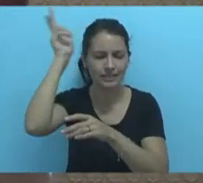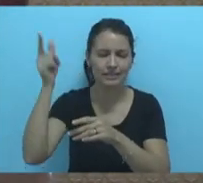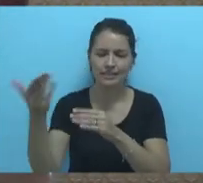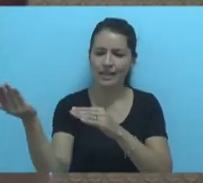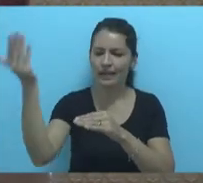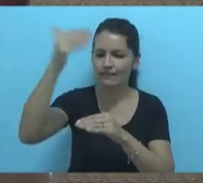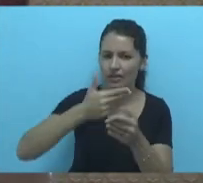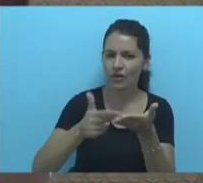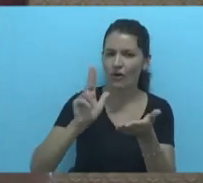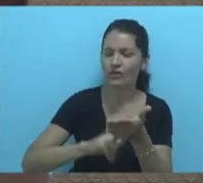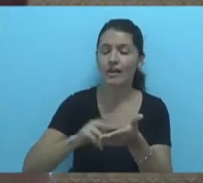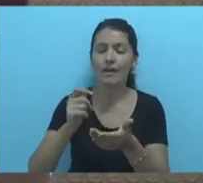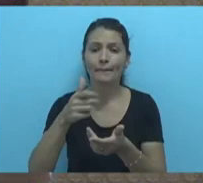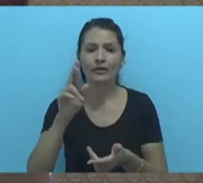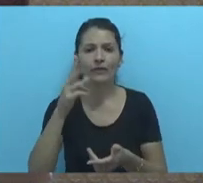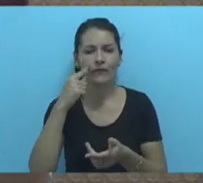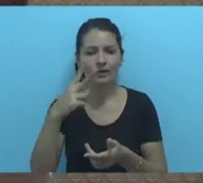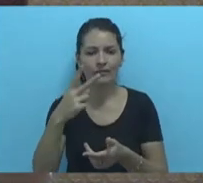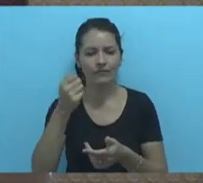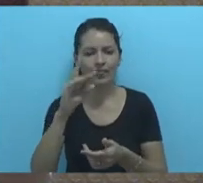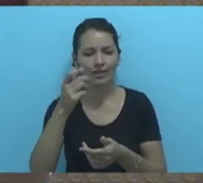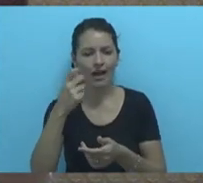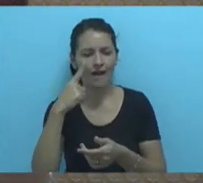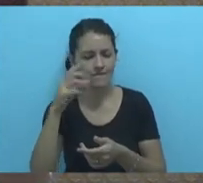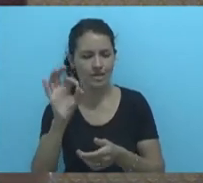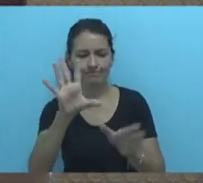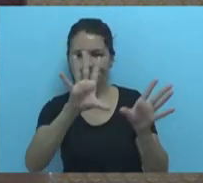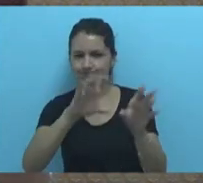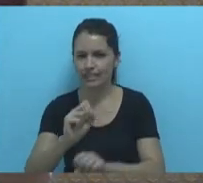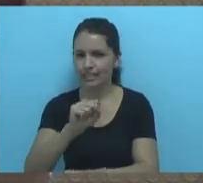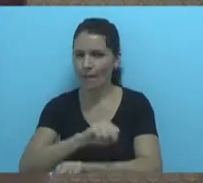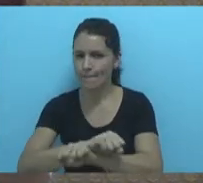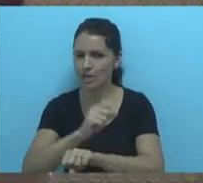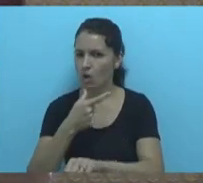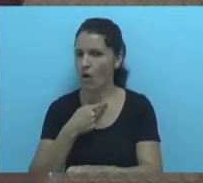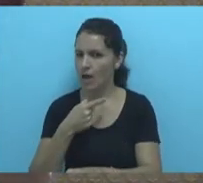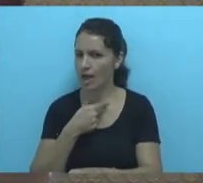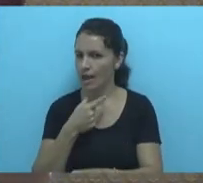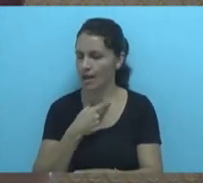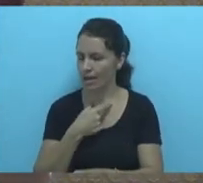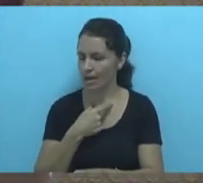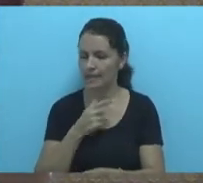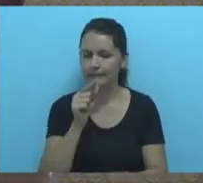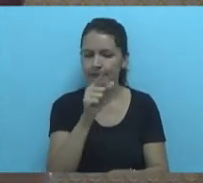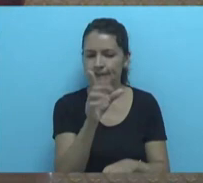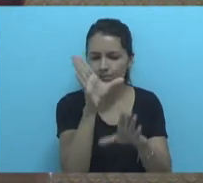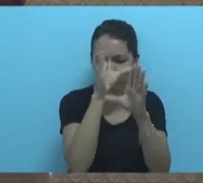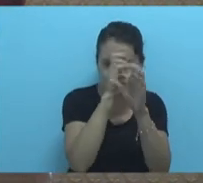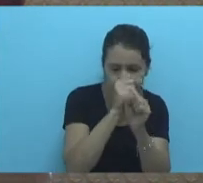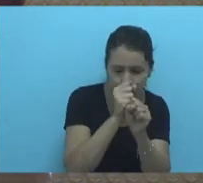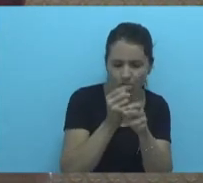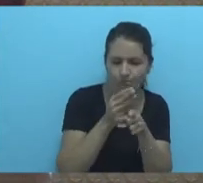Argentina, porque el poder político y económico de Rivadavia, que representaba a Rivadavia, al igual que hizo que Belgrano, a